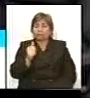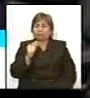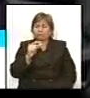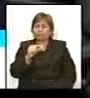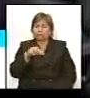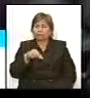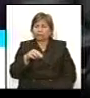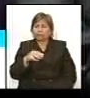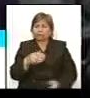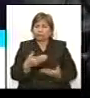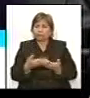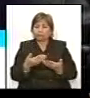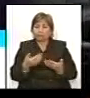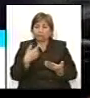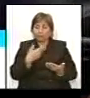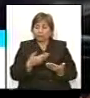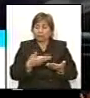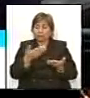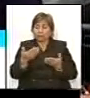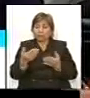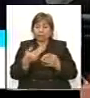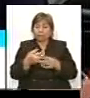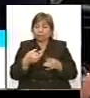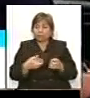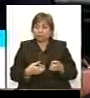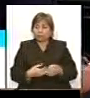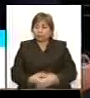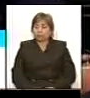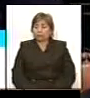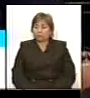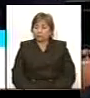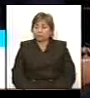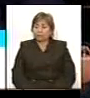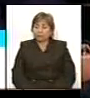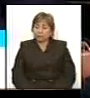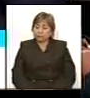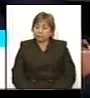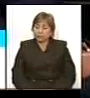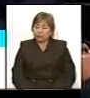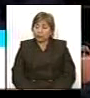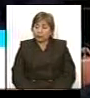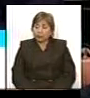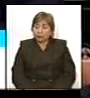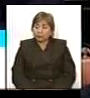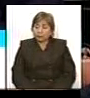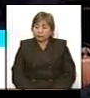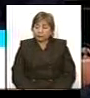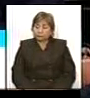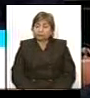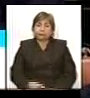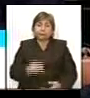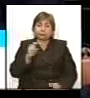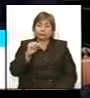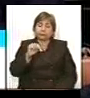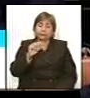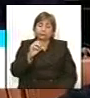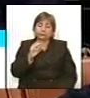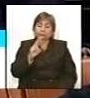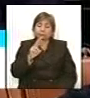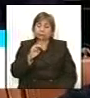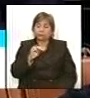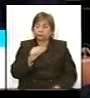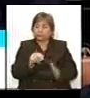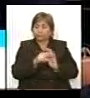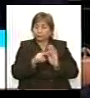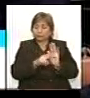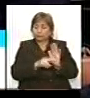las subdirecciones a cargo que entregan los predios, lo estaba coordinando con la dirección de normas también. Y a